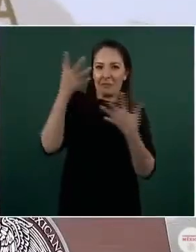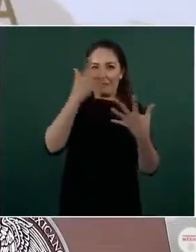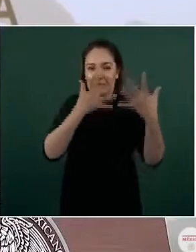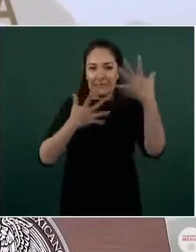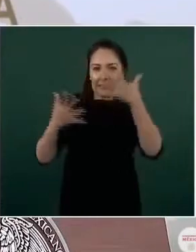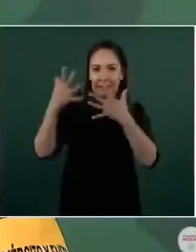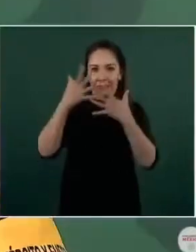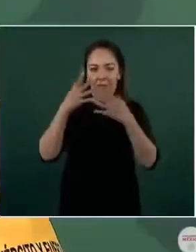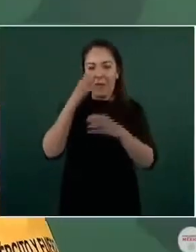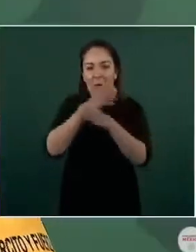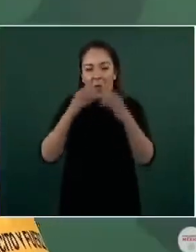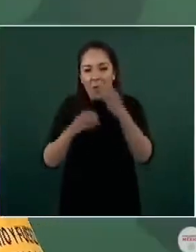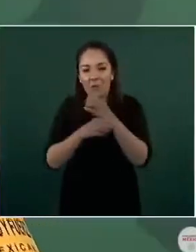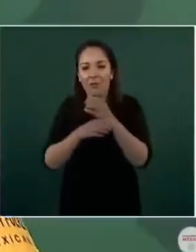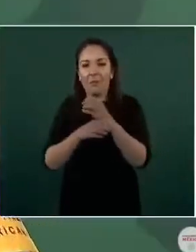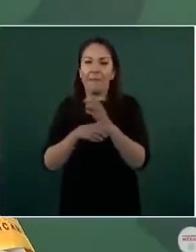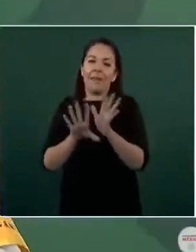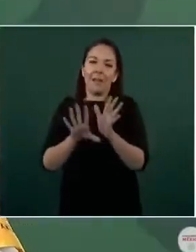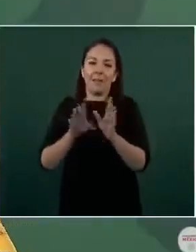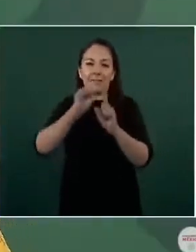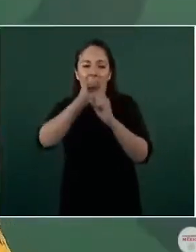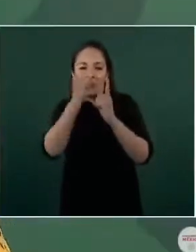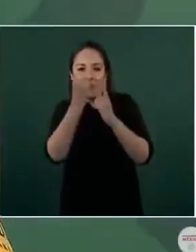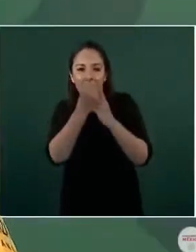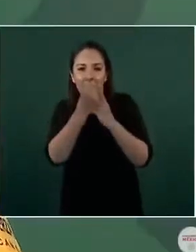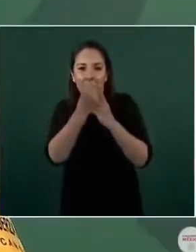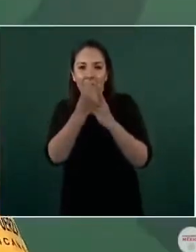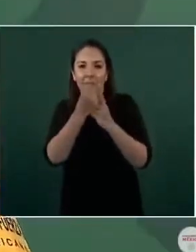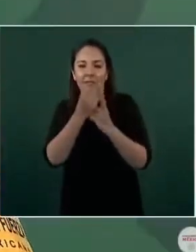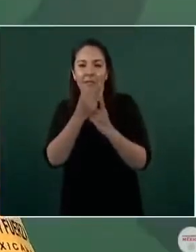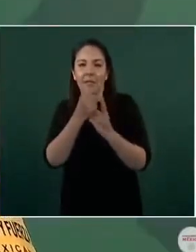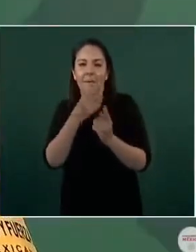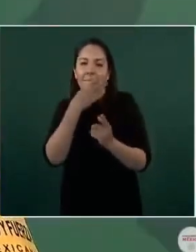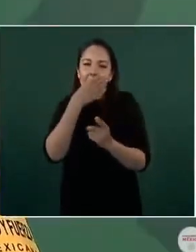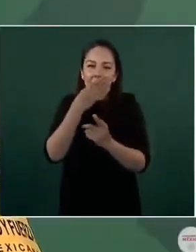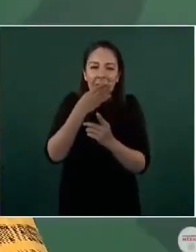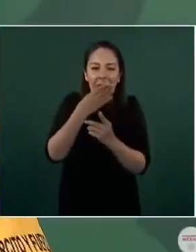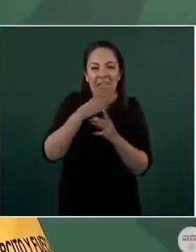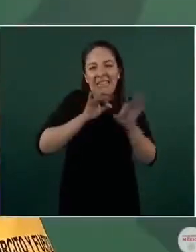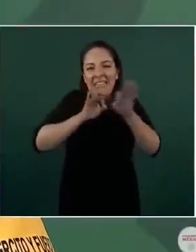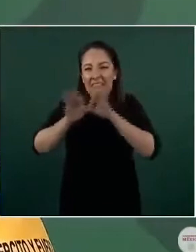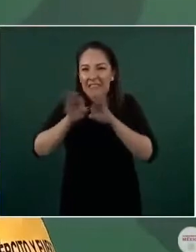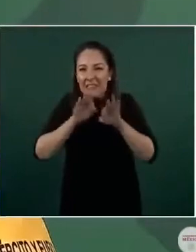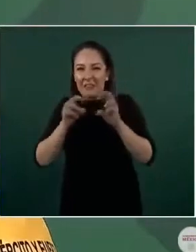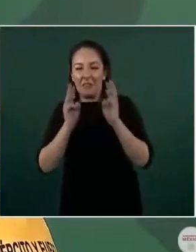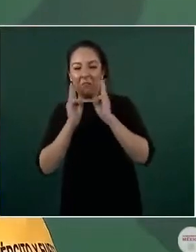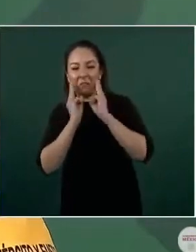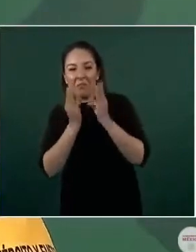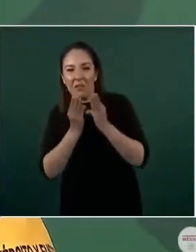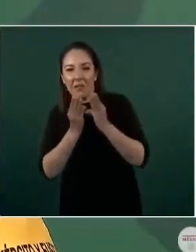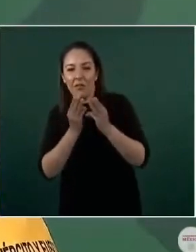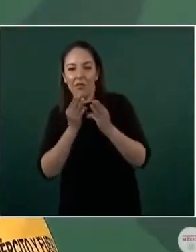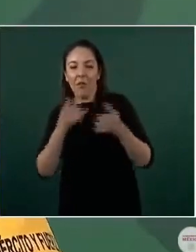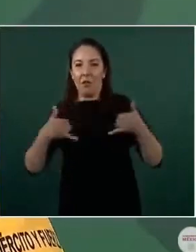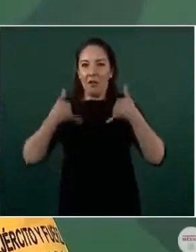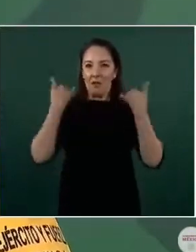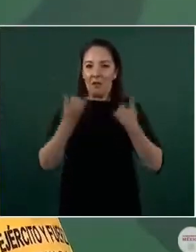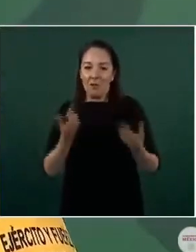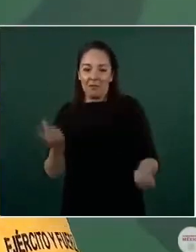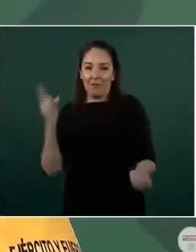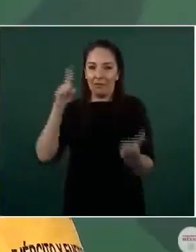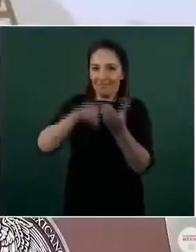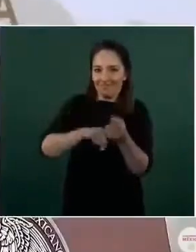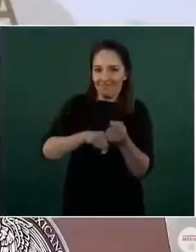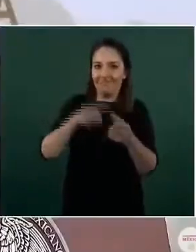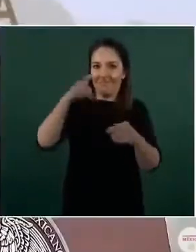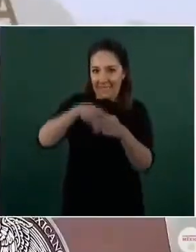pueden generar condiciones para que puedan ir jóvenes a